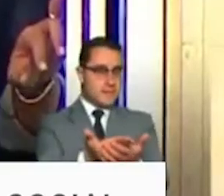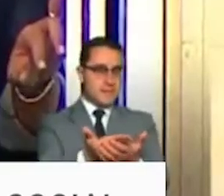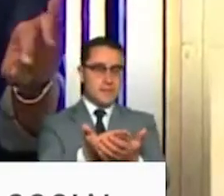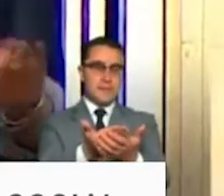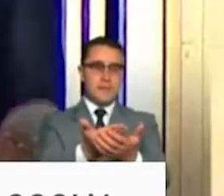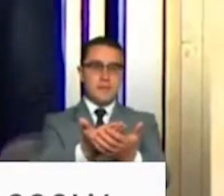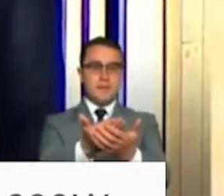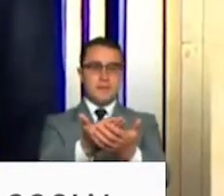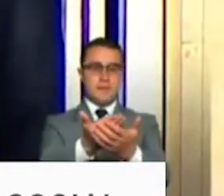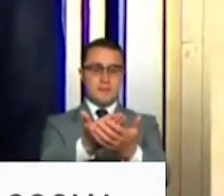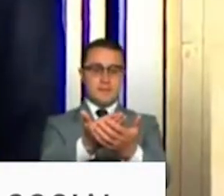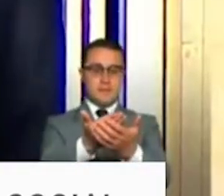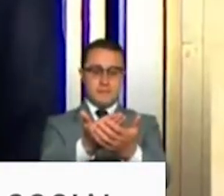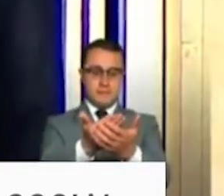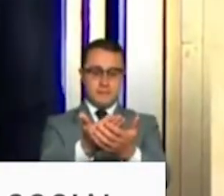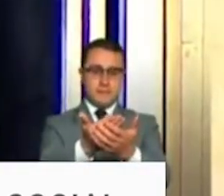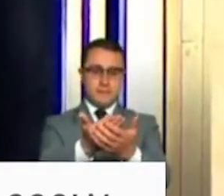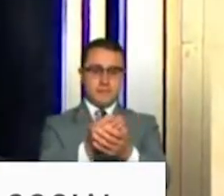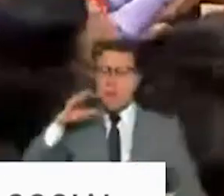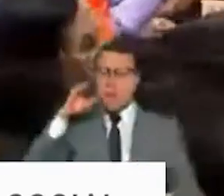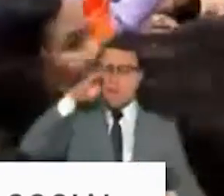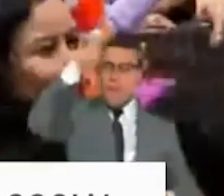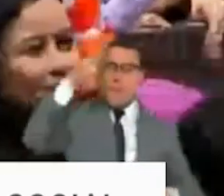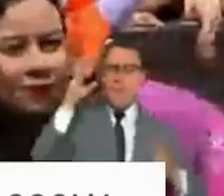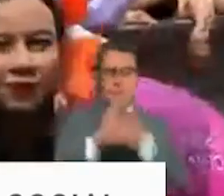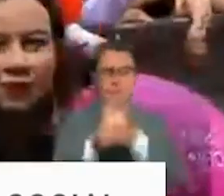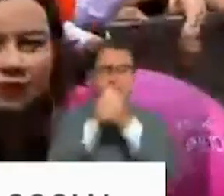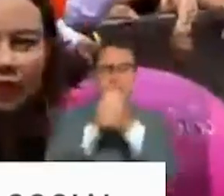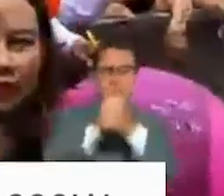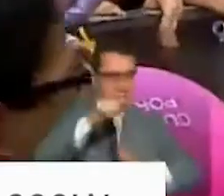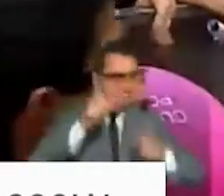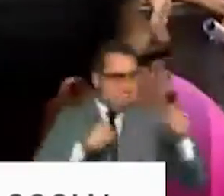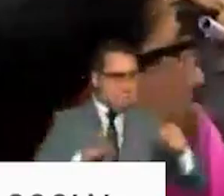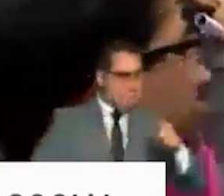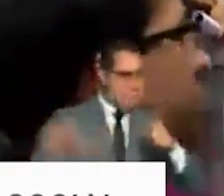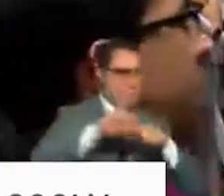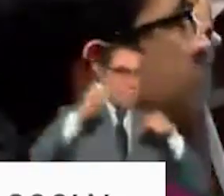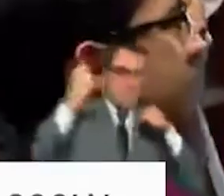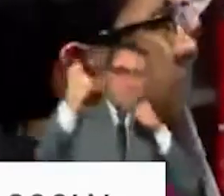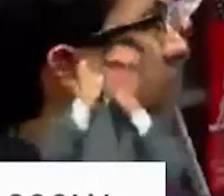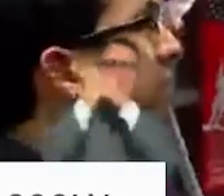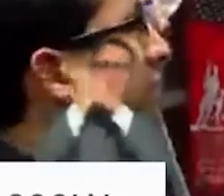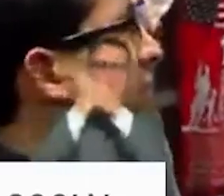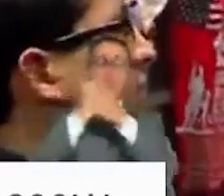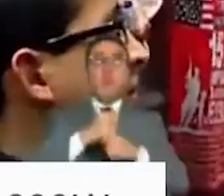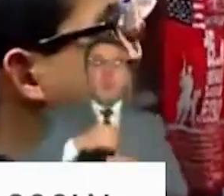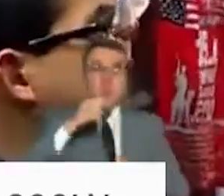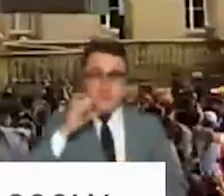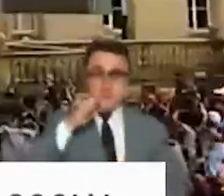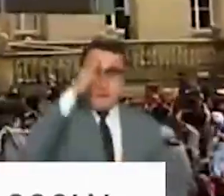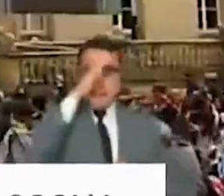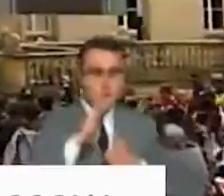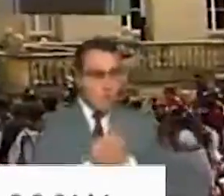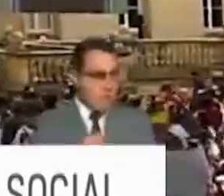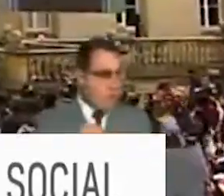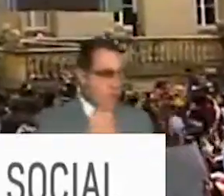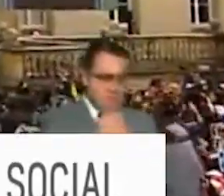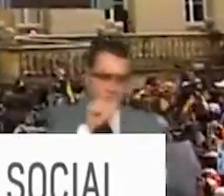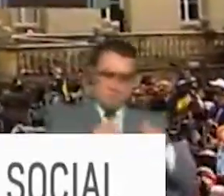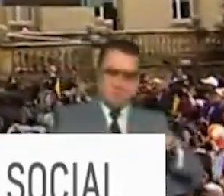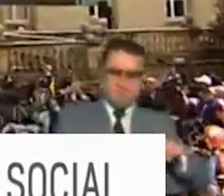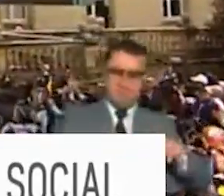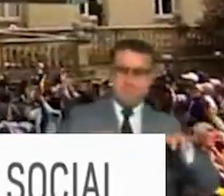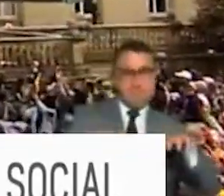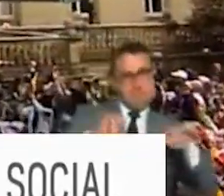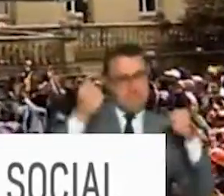El presidente Gustavo Petro explicó lo que quiso decir durante el popular balconazo con su llamado a movilizarse por las reformas sociales que su